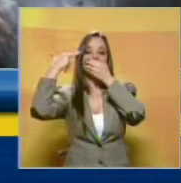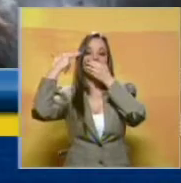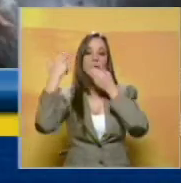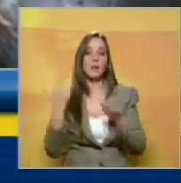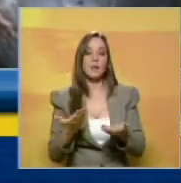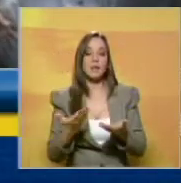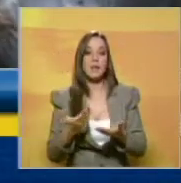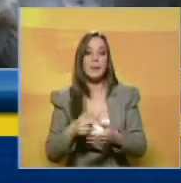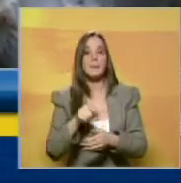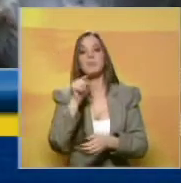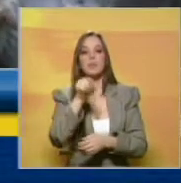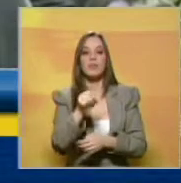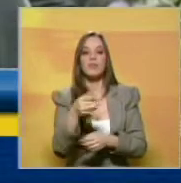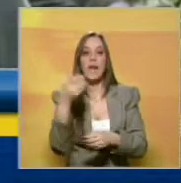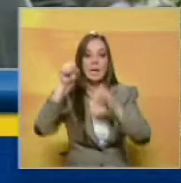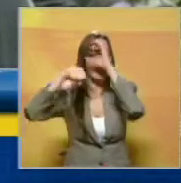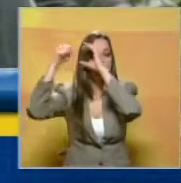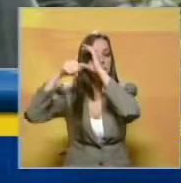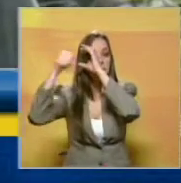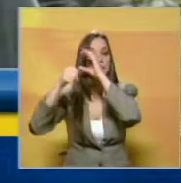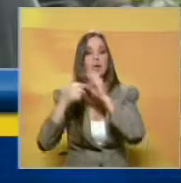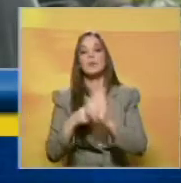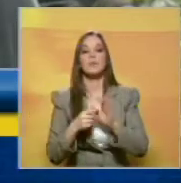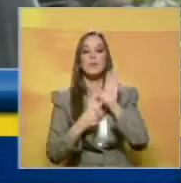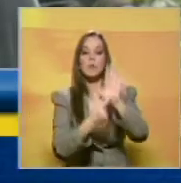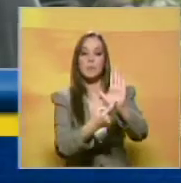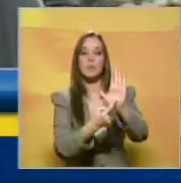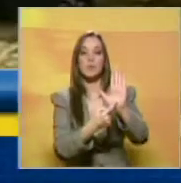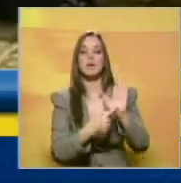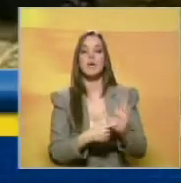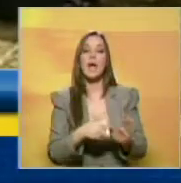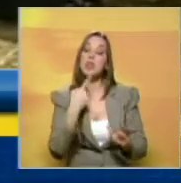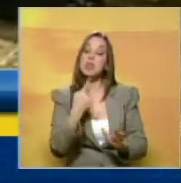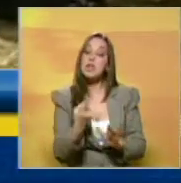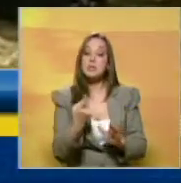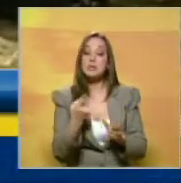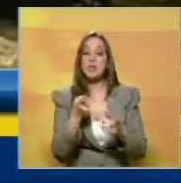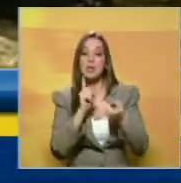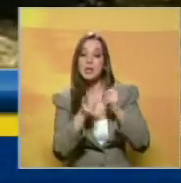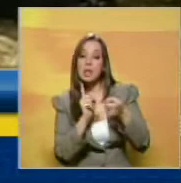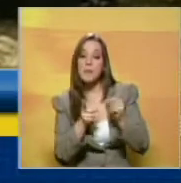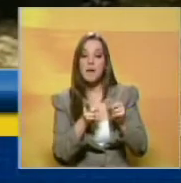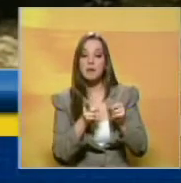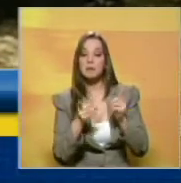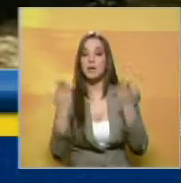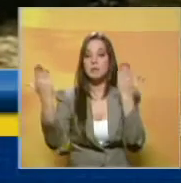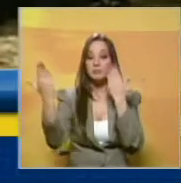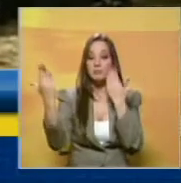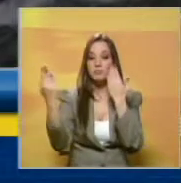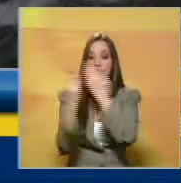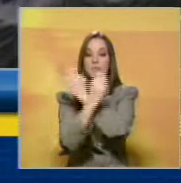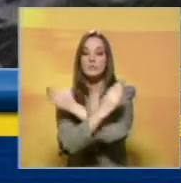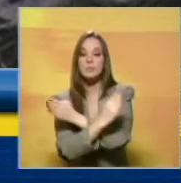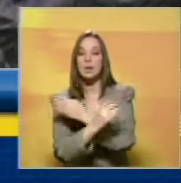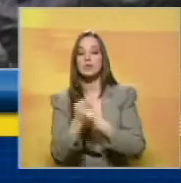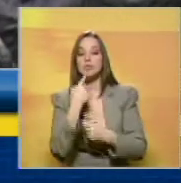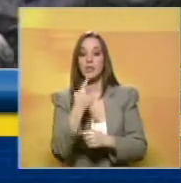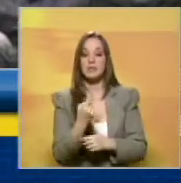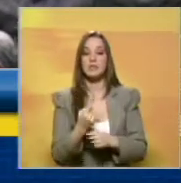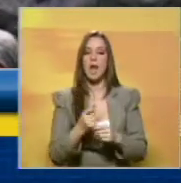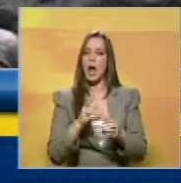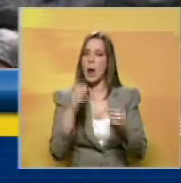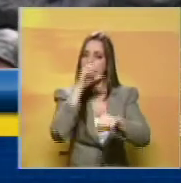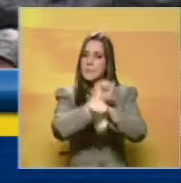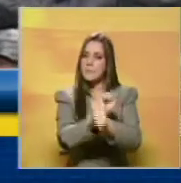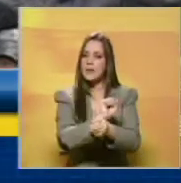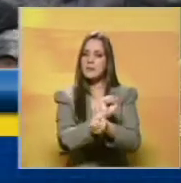estudia el video difundido ayer en el que Boko Haram condiciona la puesta en libertad de las estudiantes a la liberación de presos del grupo